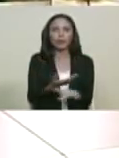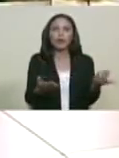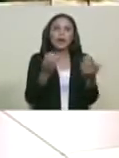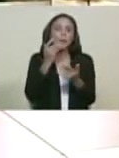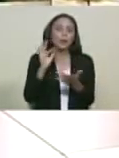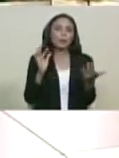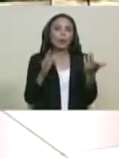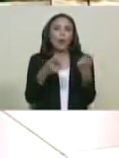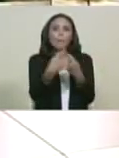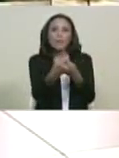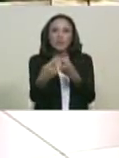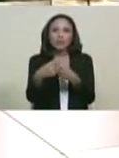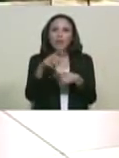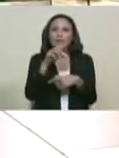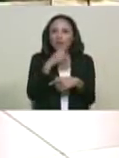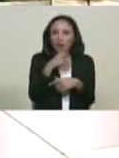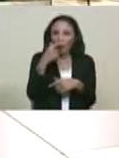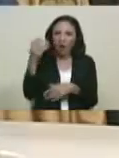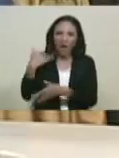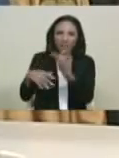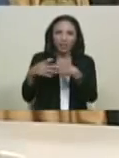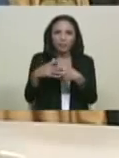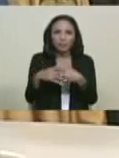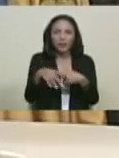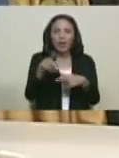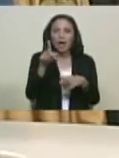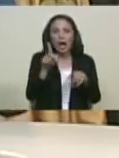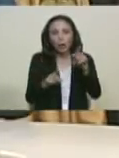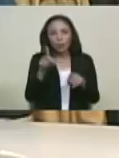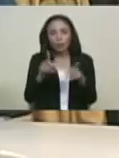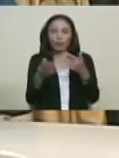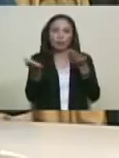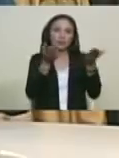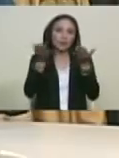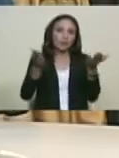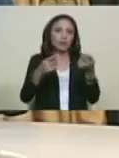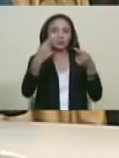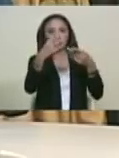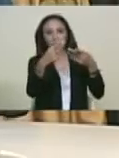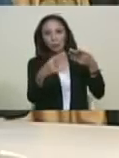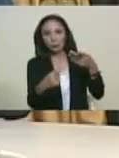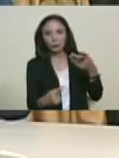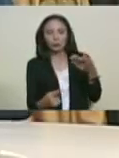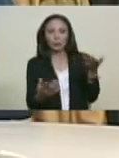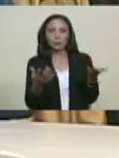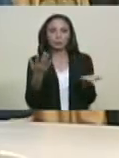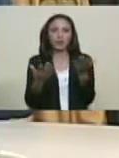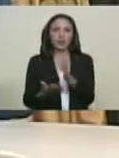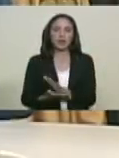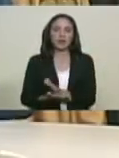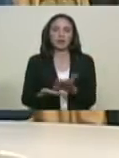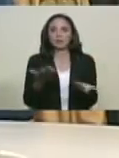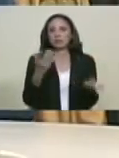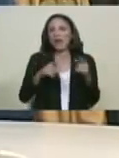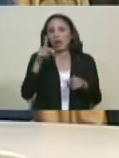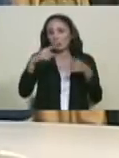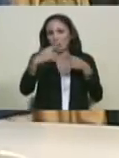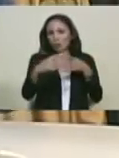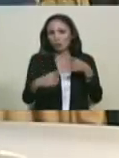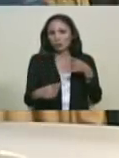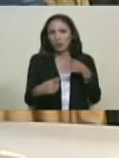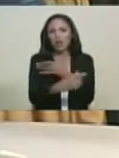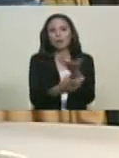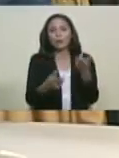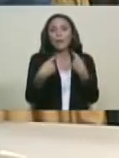quiere decir hay muchos bienes y servicios que van a estar al